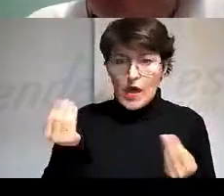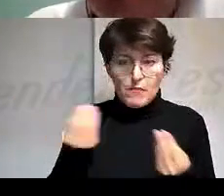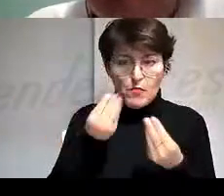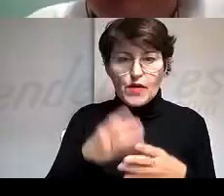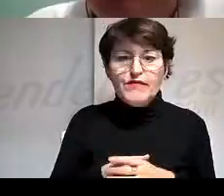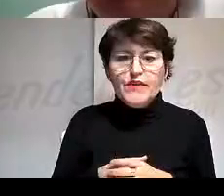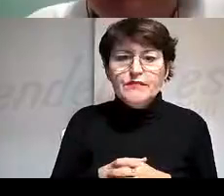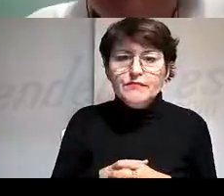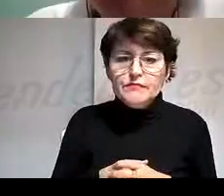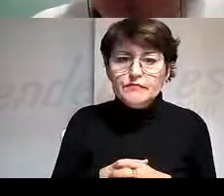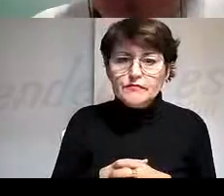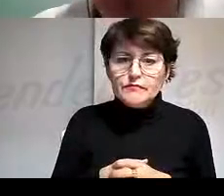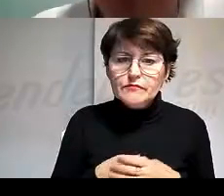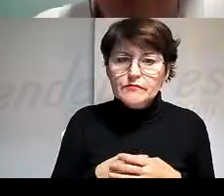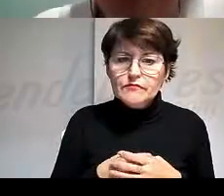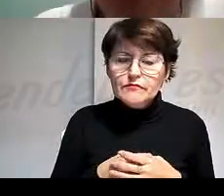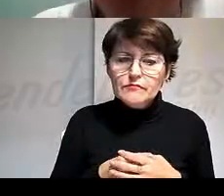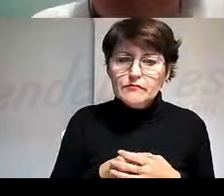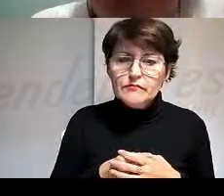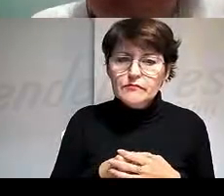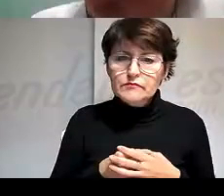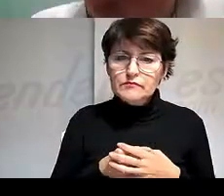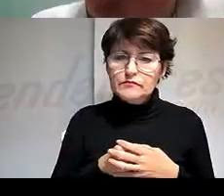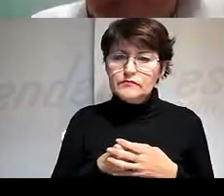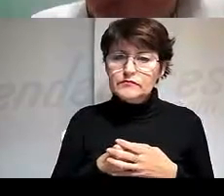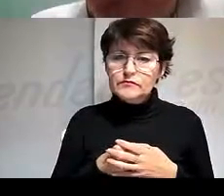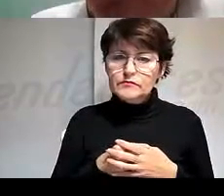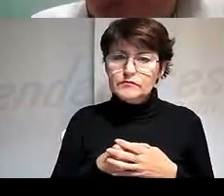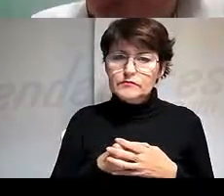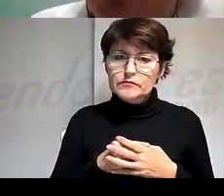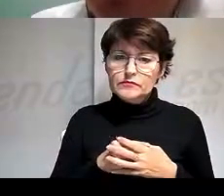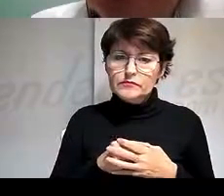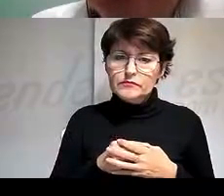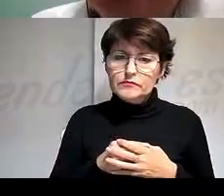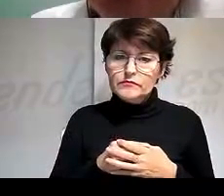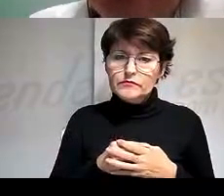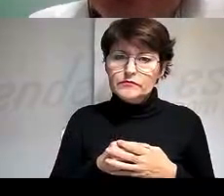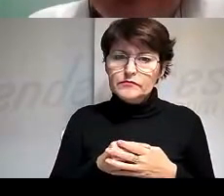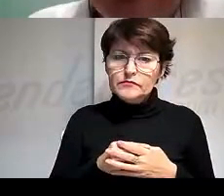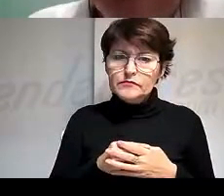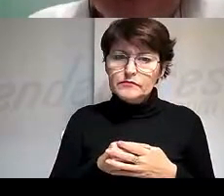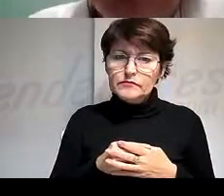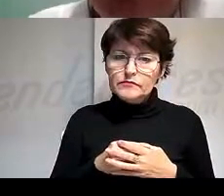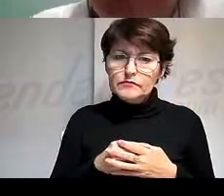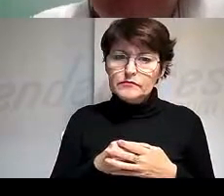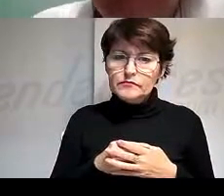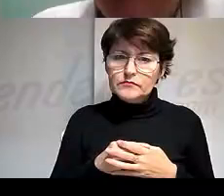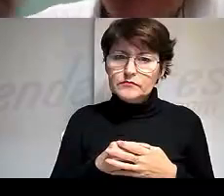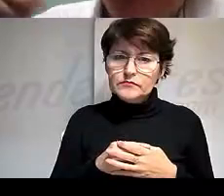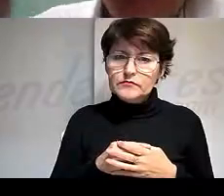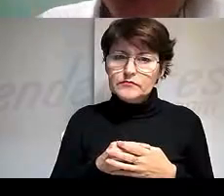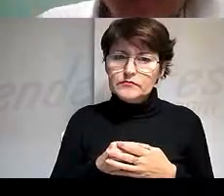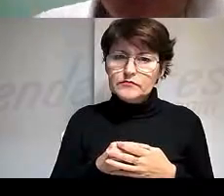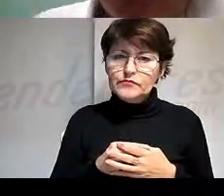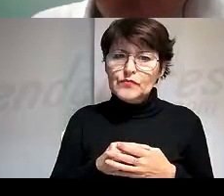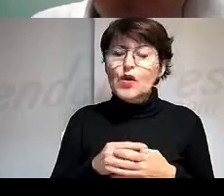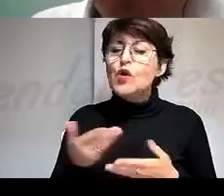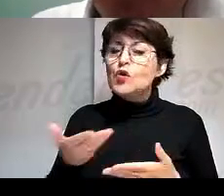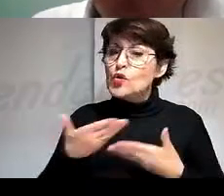Porque además tiene, lo veremos a continuación, sulfato de glucosamina, que nos puede ayudar a nivel de